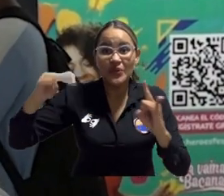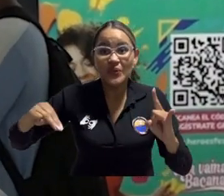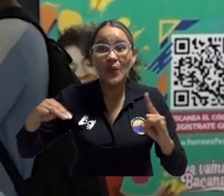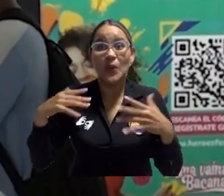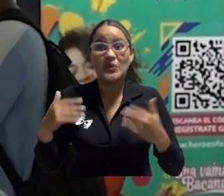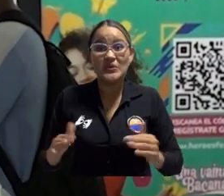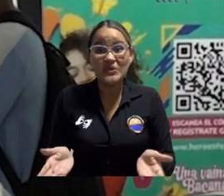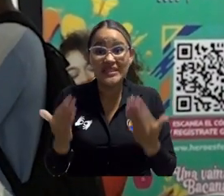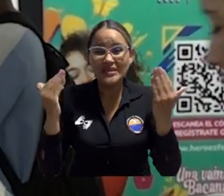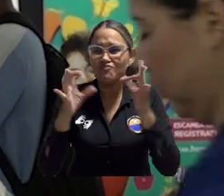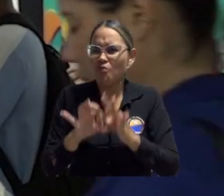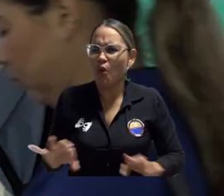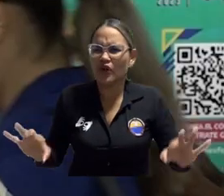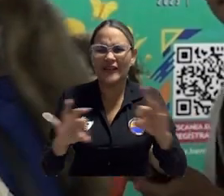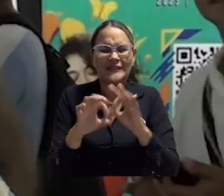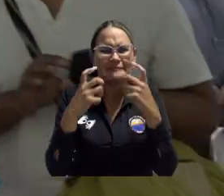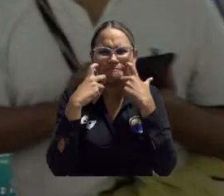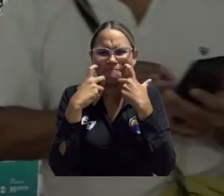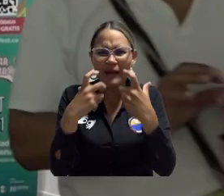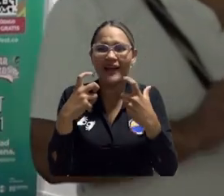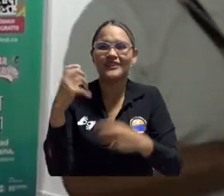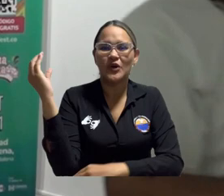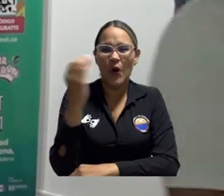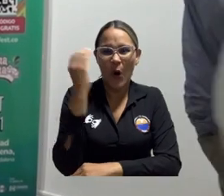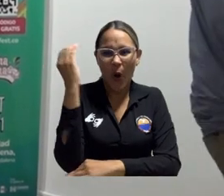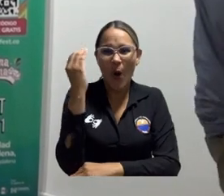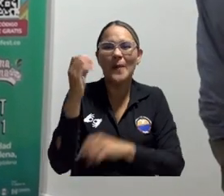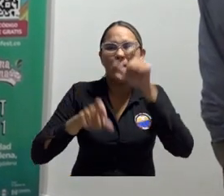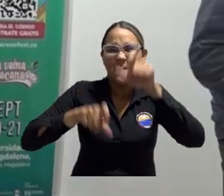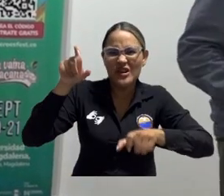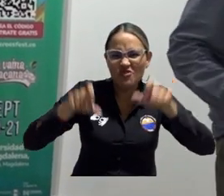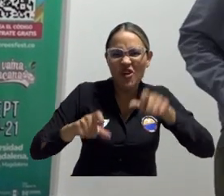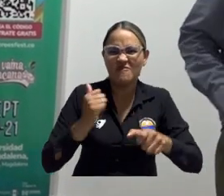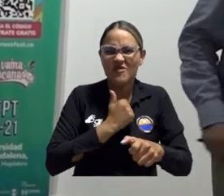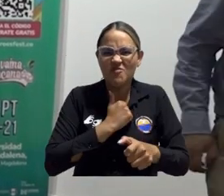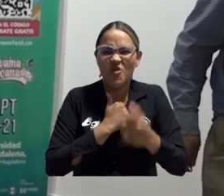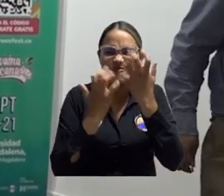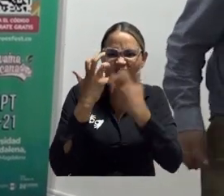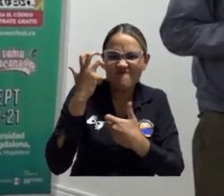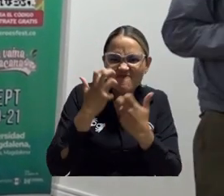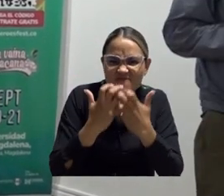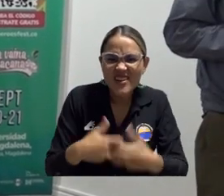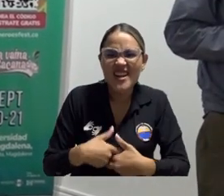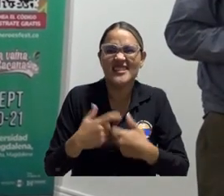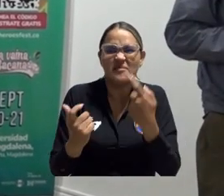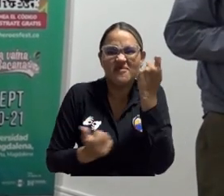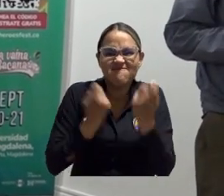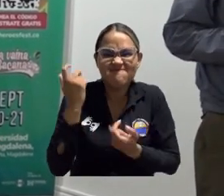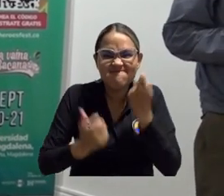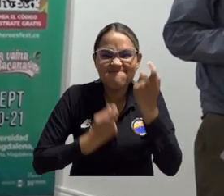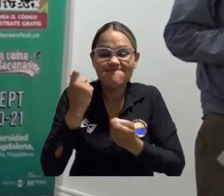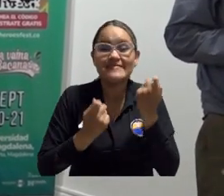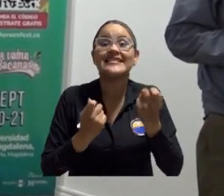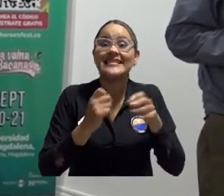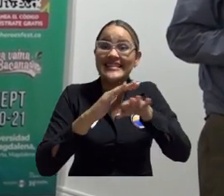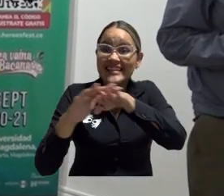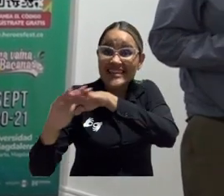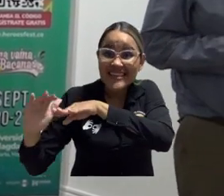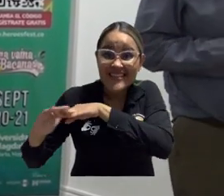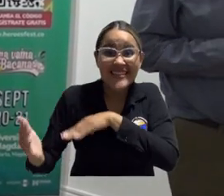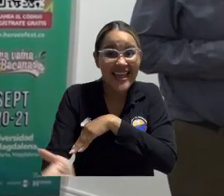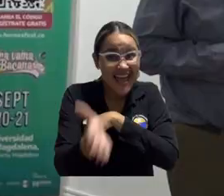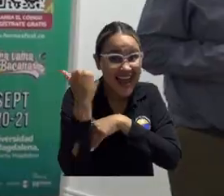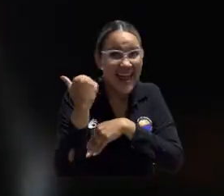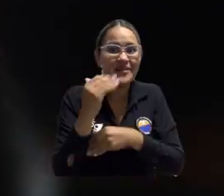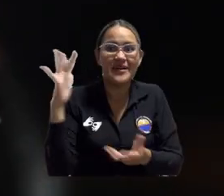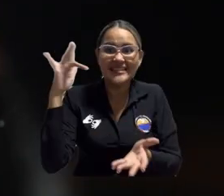evento más importante del país de emprendedores e innovación. Debemos visualizarlo para que todos vayan a la Universidad del Magdalena a este